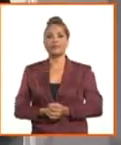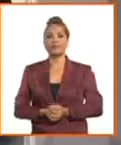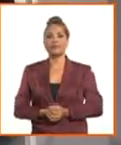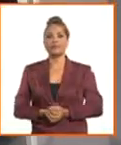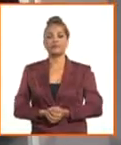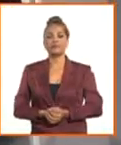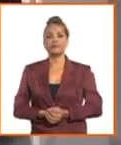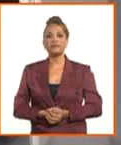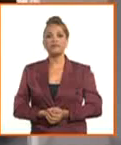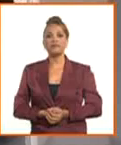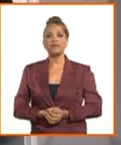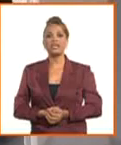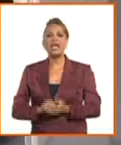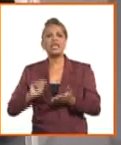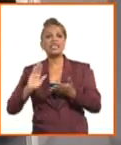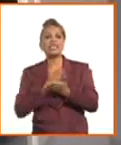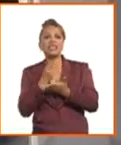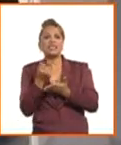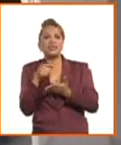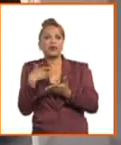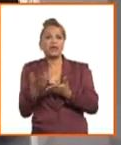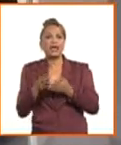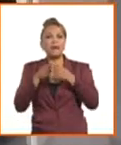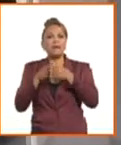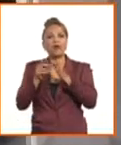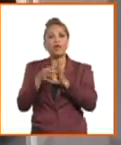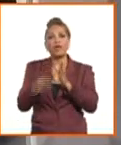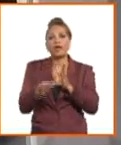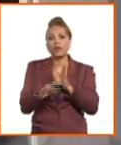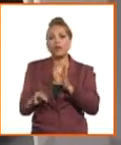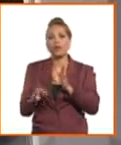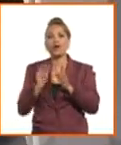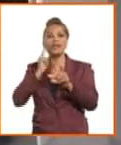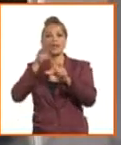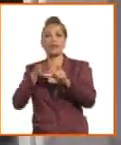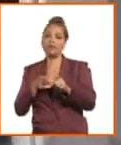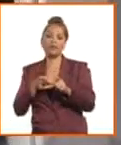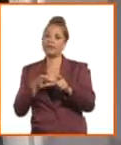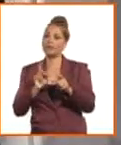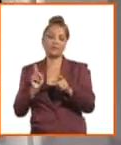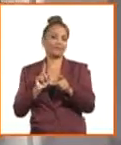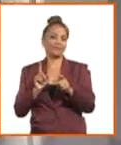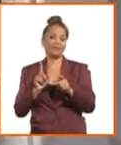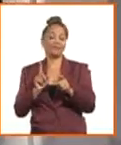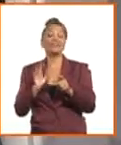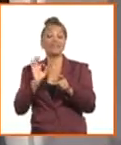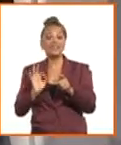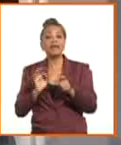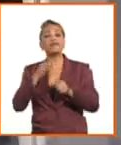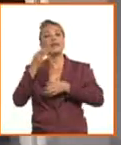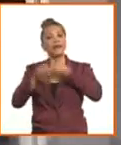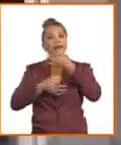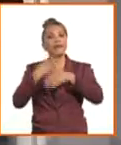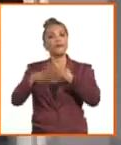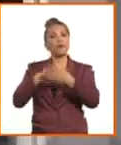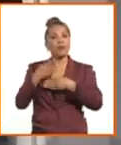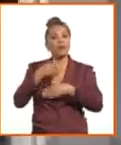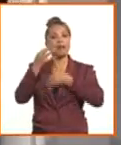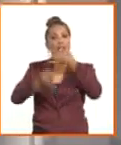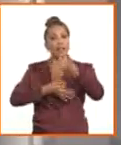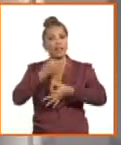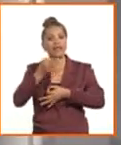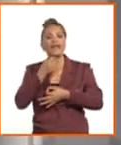la cuota de la... ¿Al barco de combustible? ¿Al barco de...? ¿Me entiendes? O sea, que ese es el problema que siempre hemos planteado. Nosotros tenemos que buscar